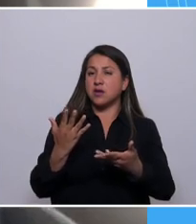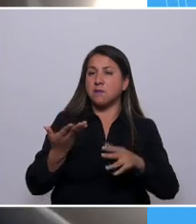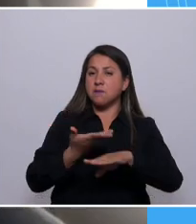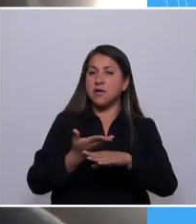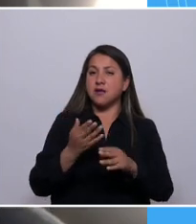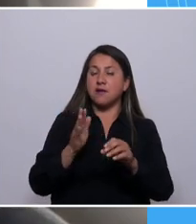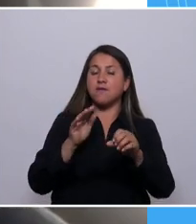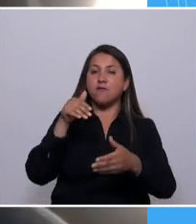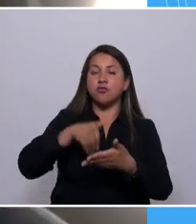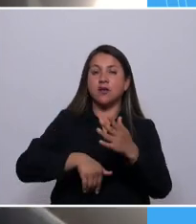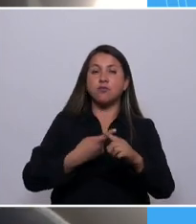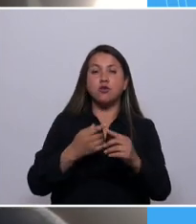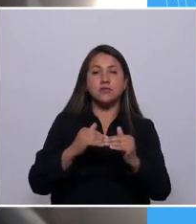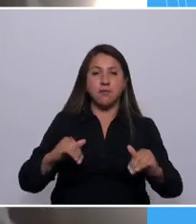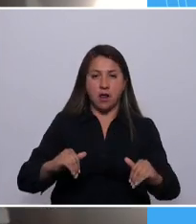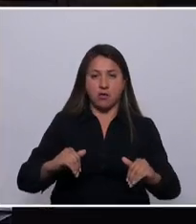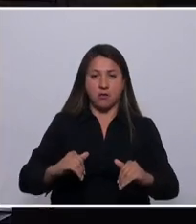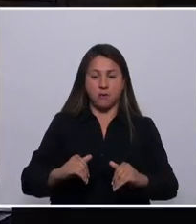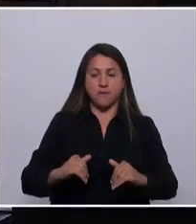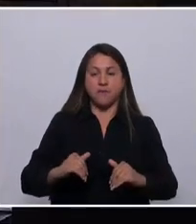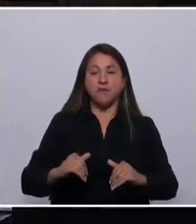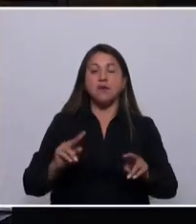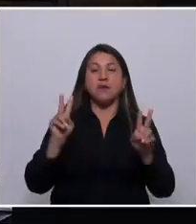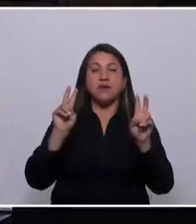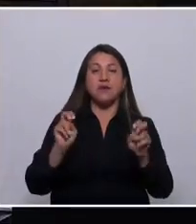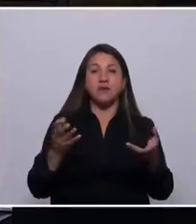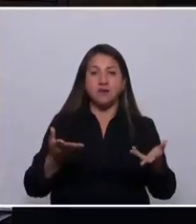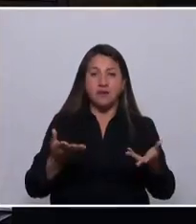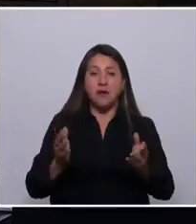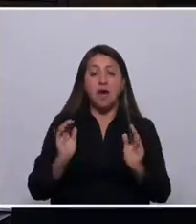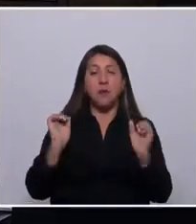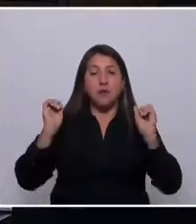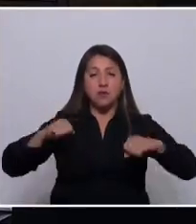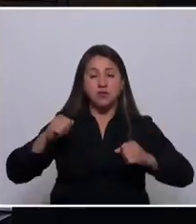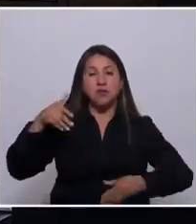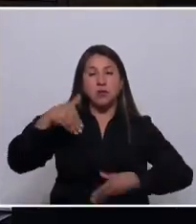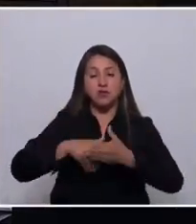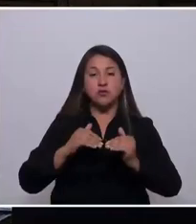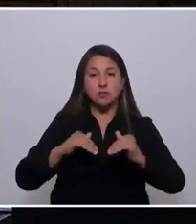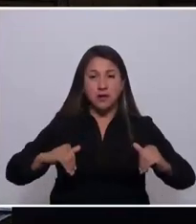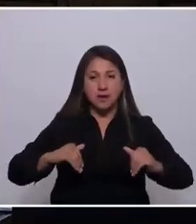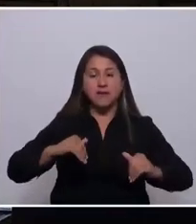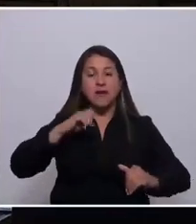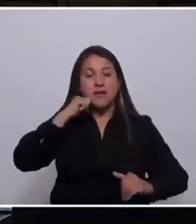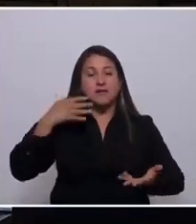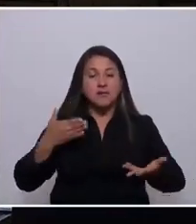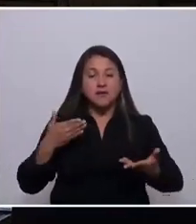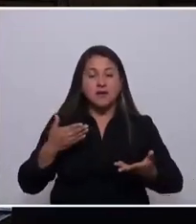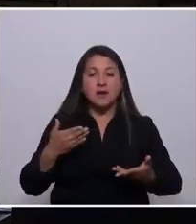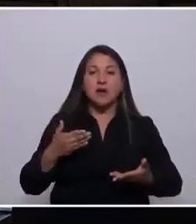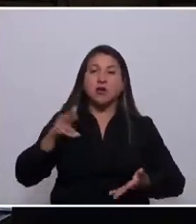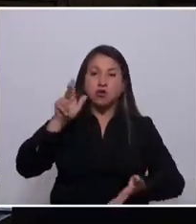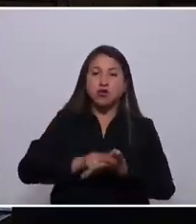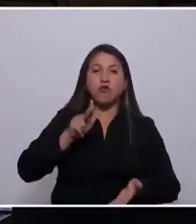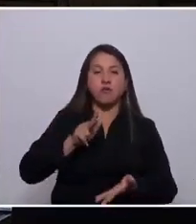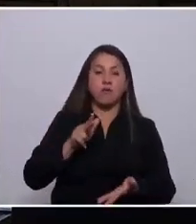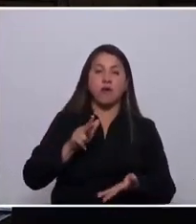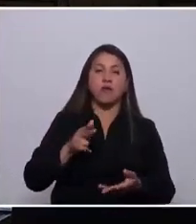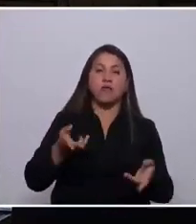práctico? El efecto práctico de la aprobación de una votación separada es reafirmar la aprobación de la